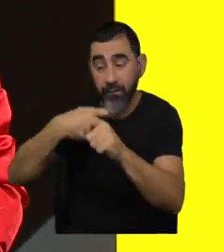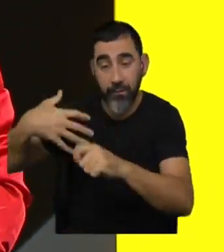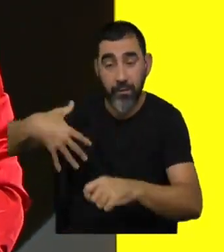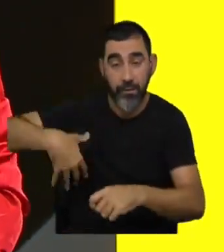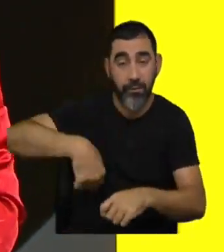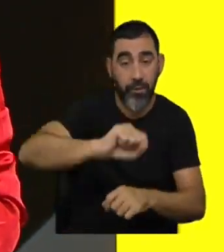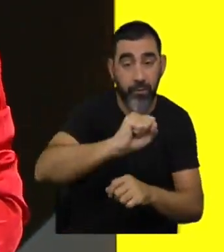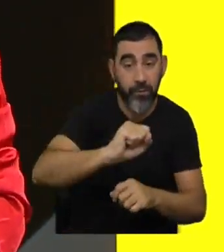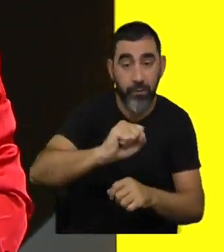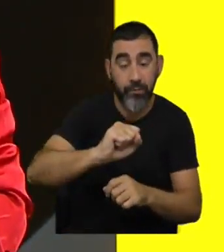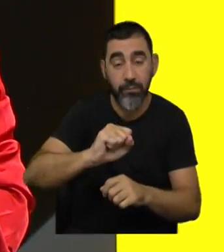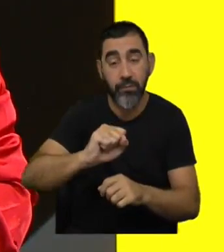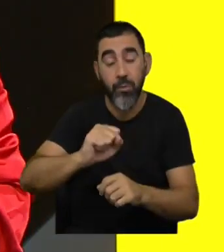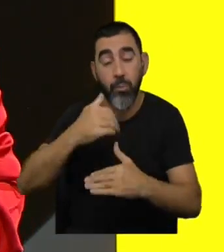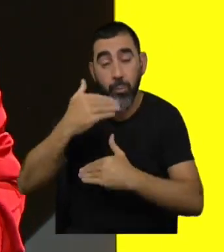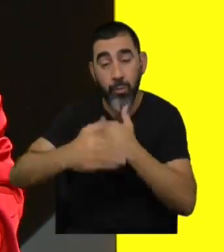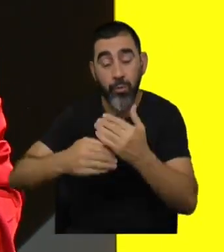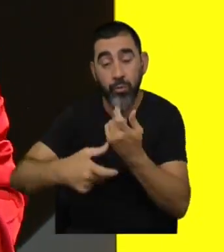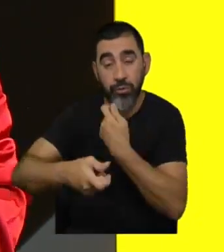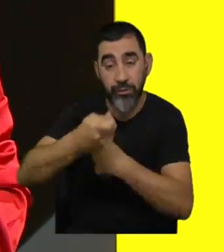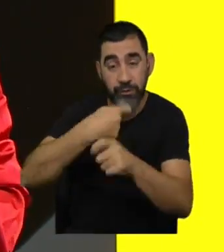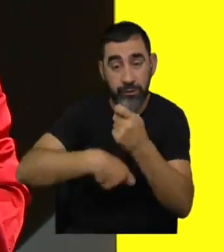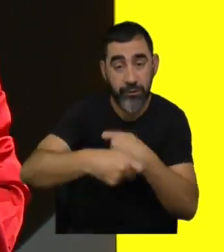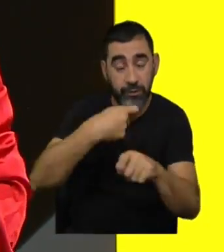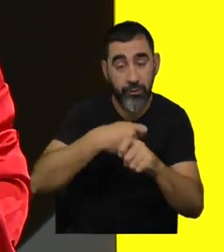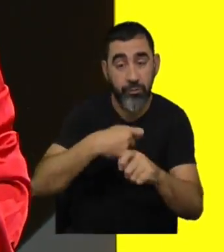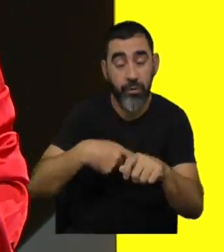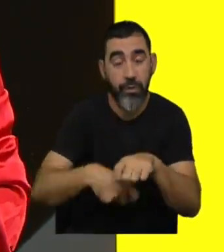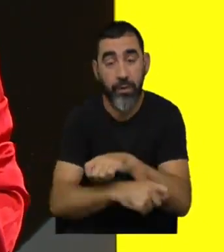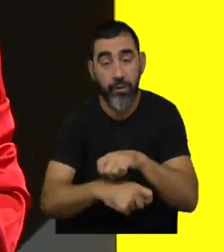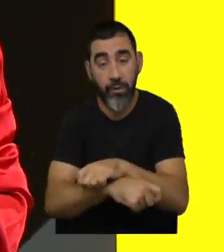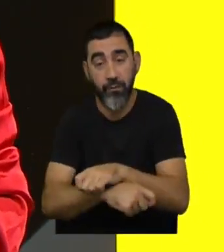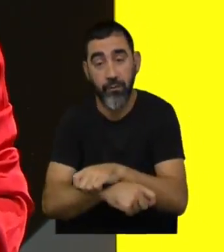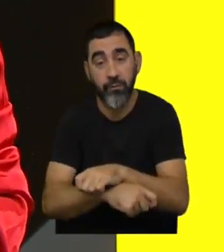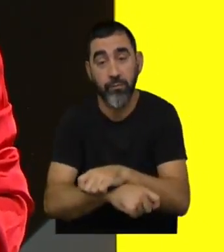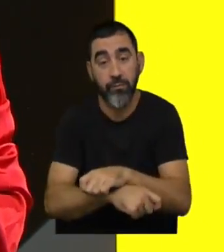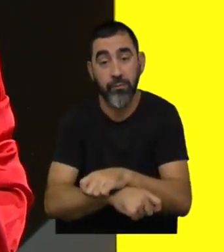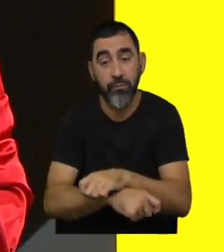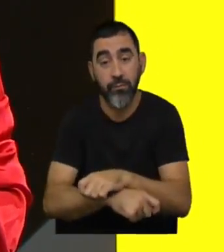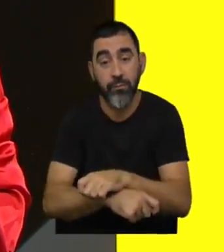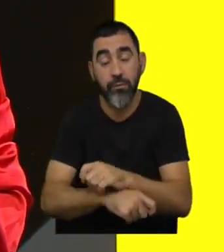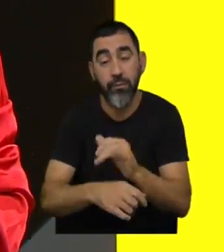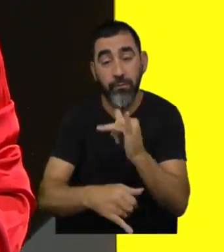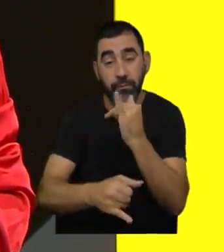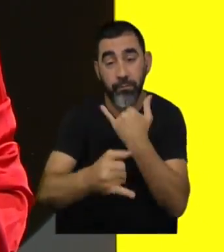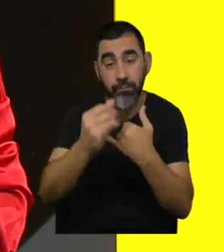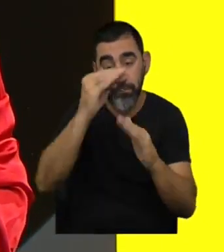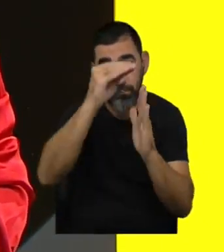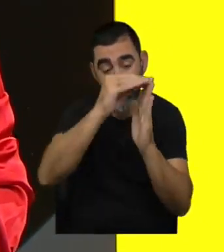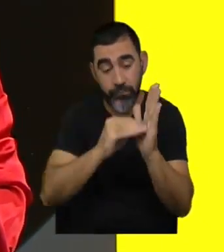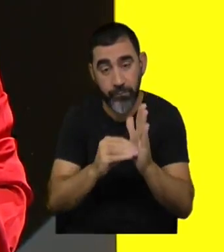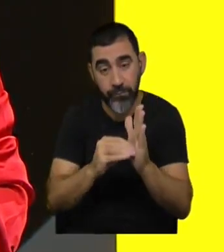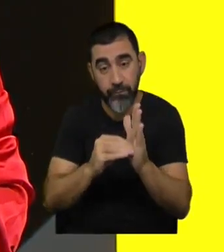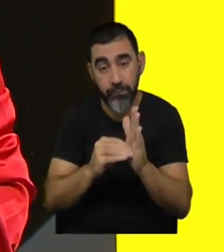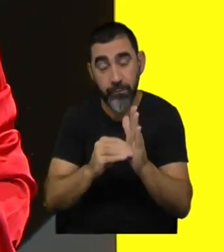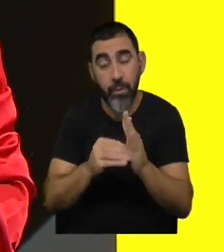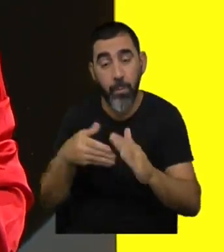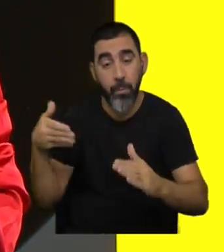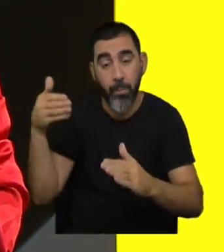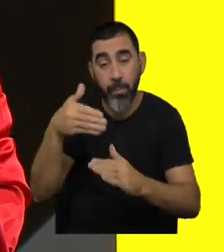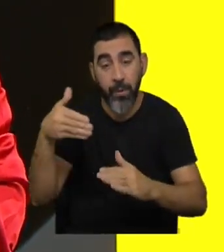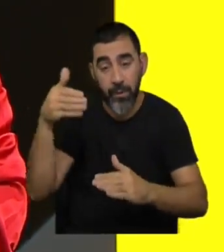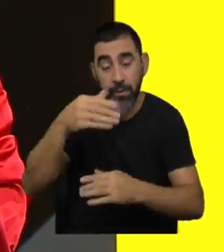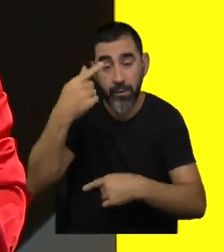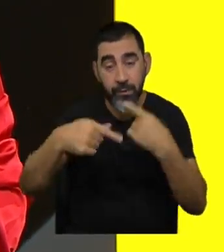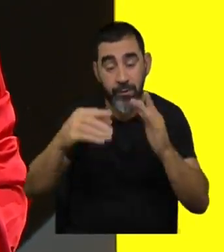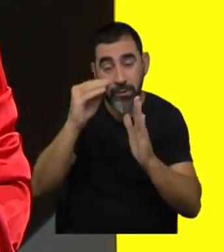diferentes partes del proceso de comercialización, de tráfico. Revisaron la base de datos de las instituciones participantes o que